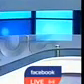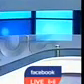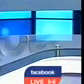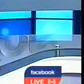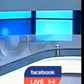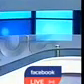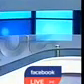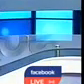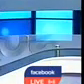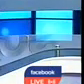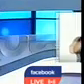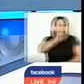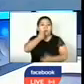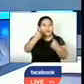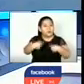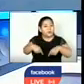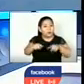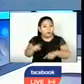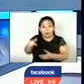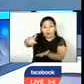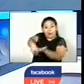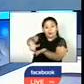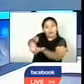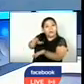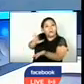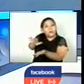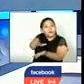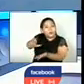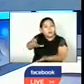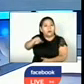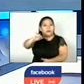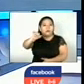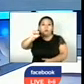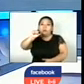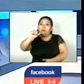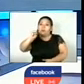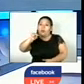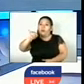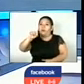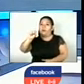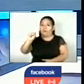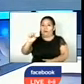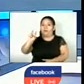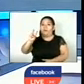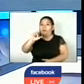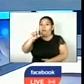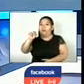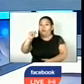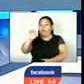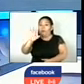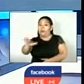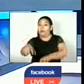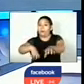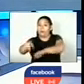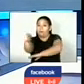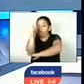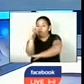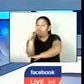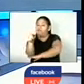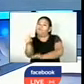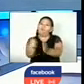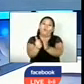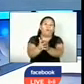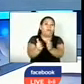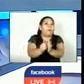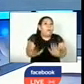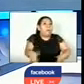Continuamos con más información la Alcaldía del municipio de San José Villanueva en el Departamento de la Libertad se encuentra en crisis debido a la falta de pago de